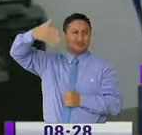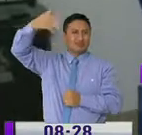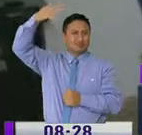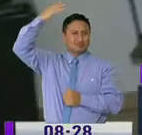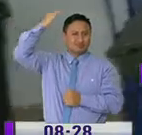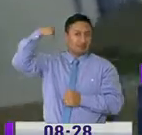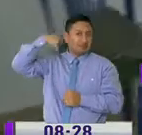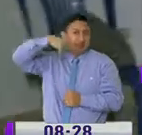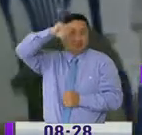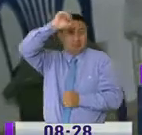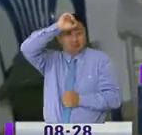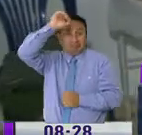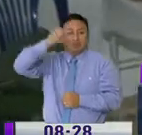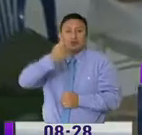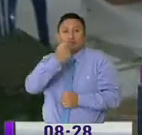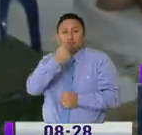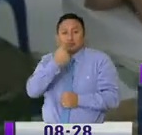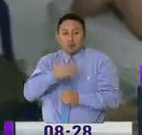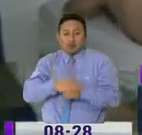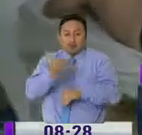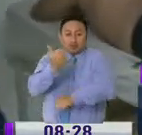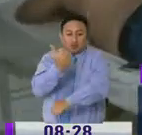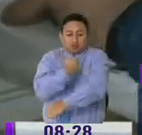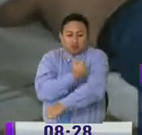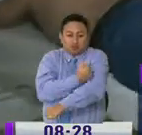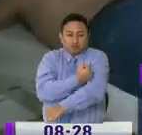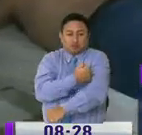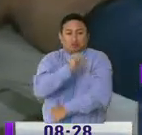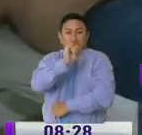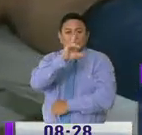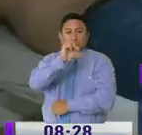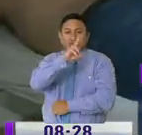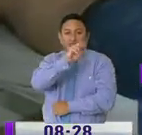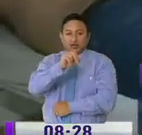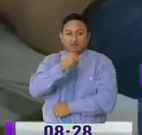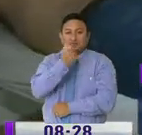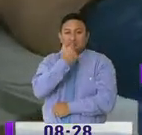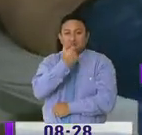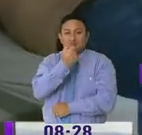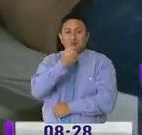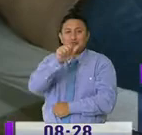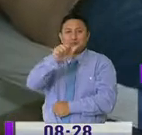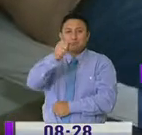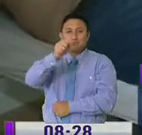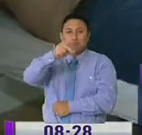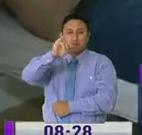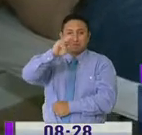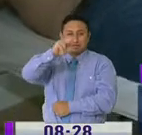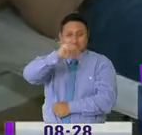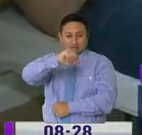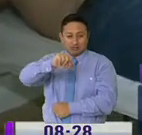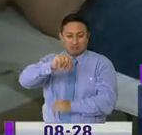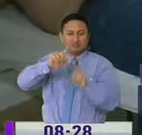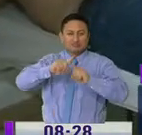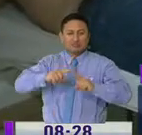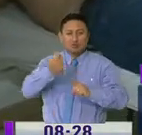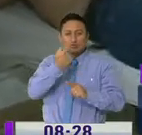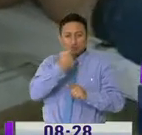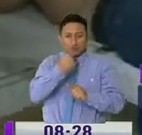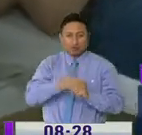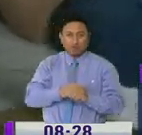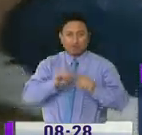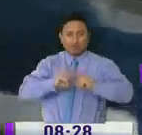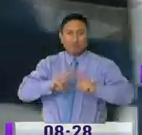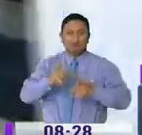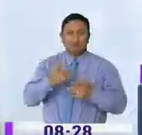lo que eran los analgésicos como el ibuprofeno, la aspirina y cientos de medicamentos más que eran para tratar las